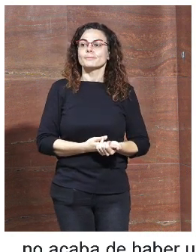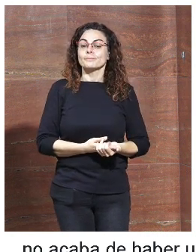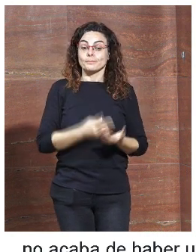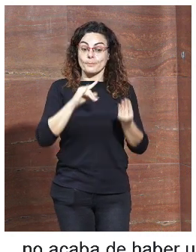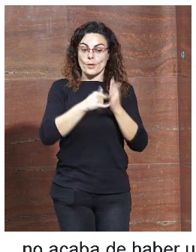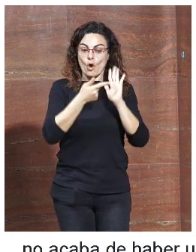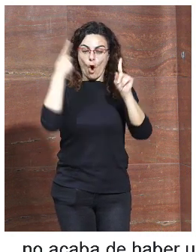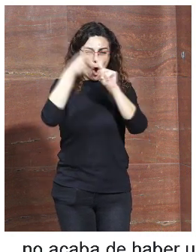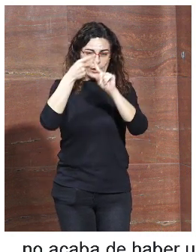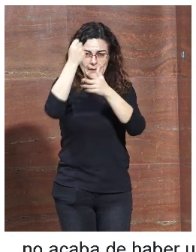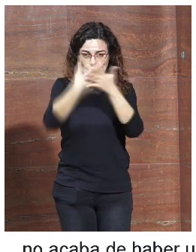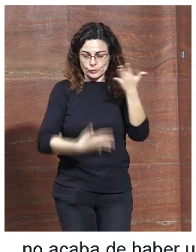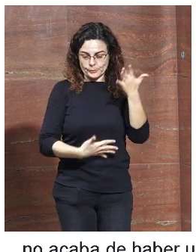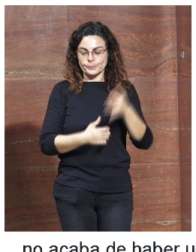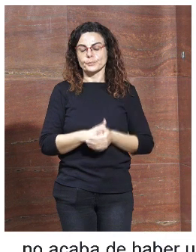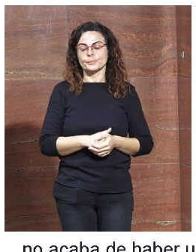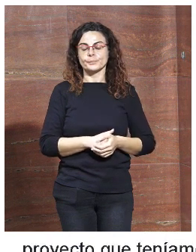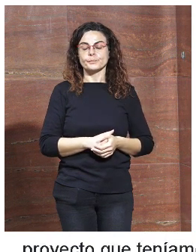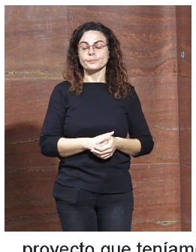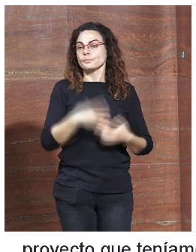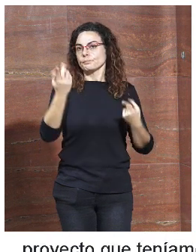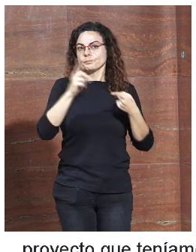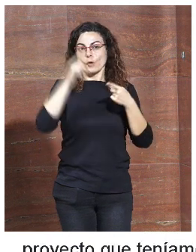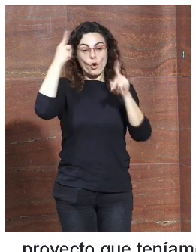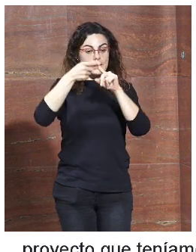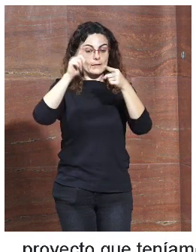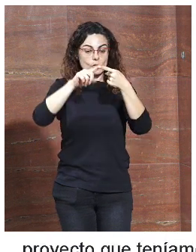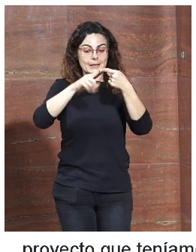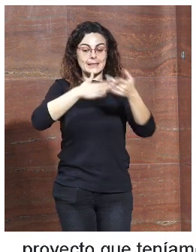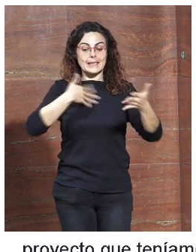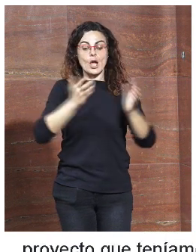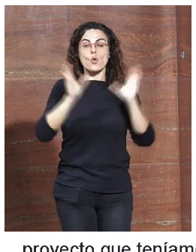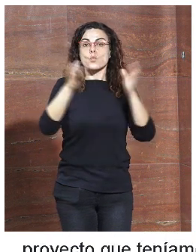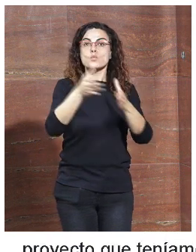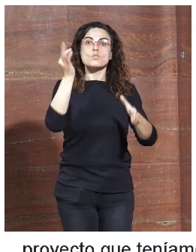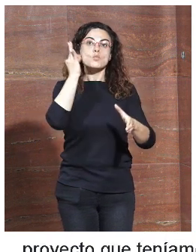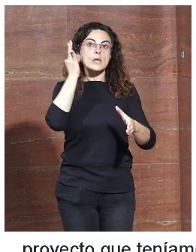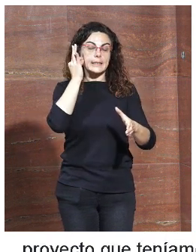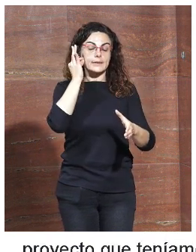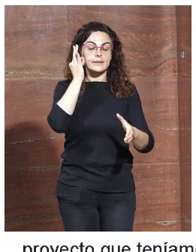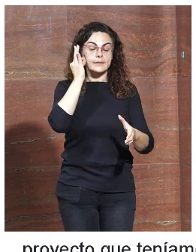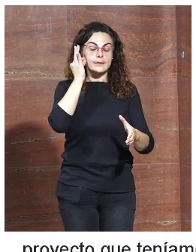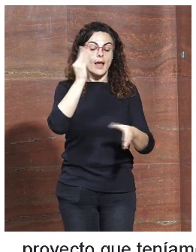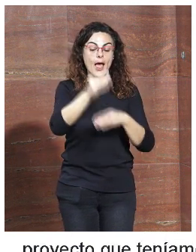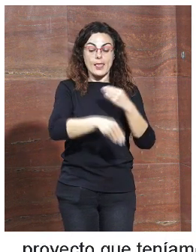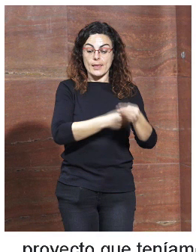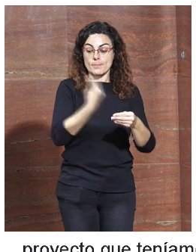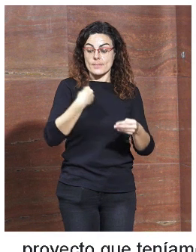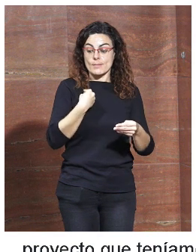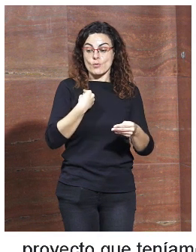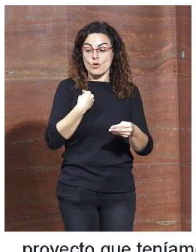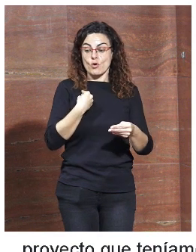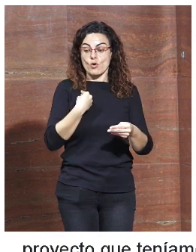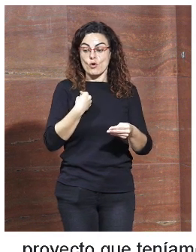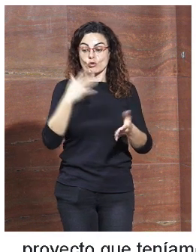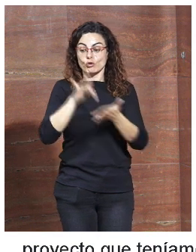tenía varios objetivos. Uno de los objetivos era poner en marcha grupos de mujeres que, al igual que se hizo con las